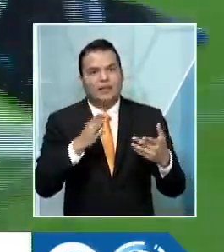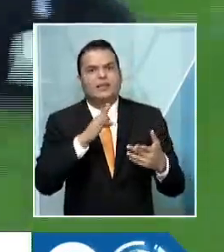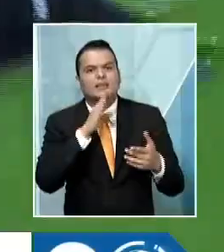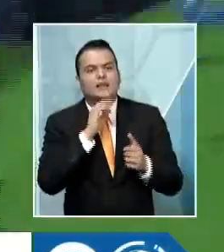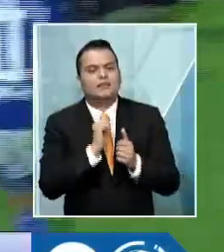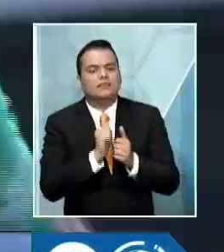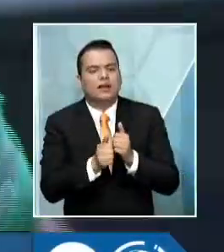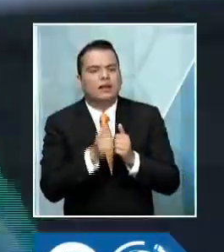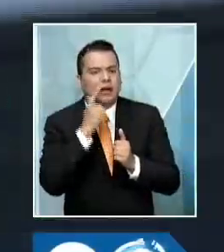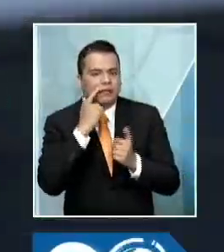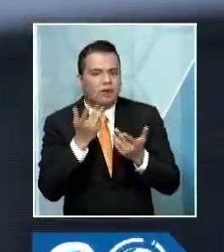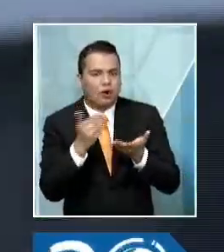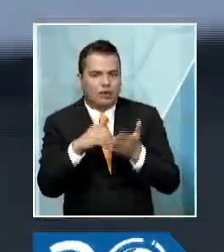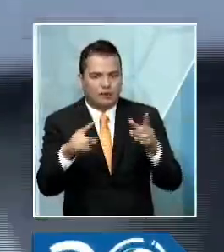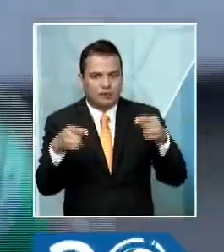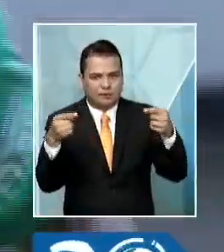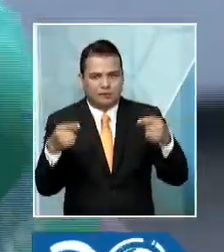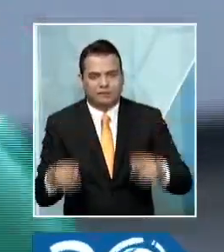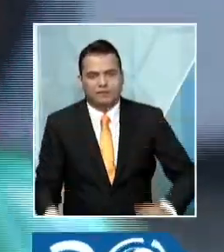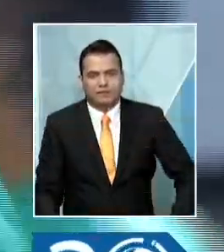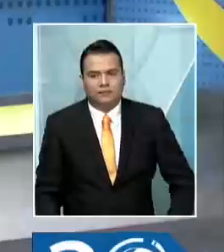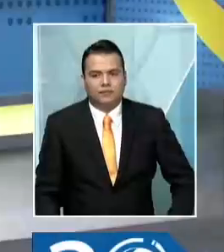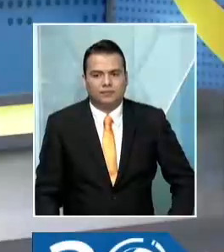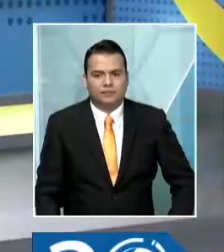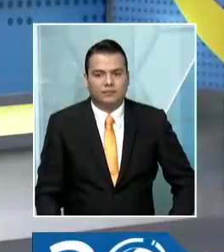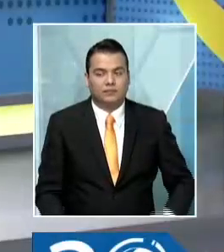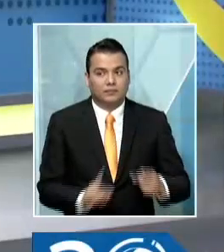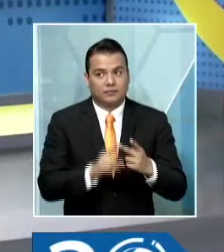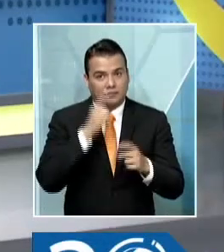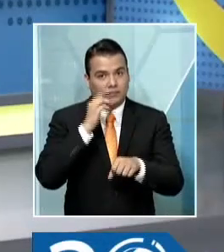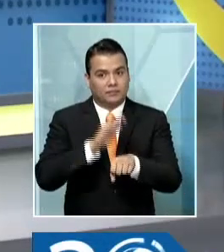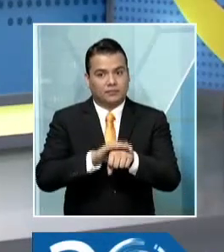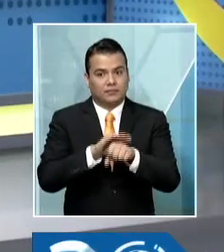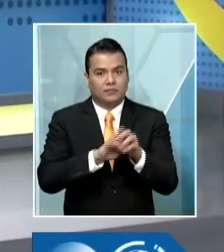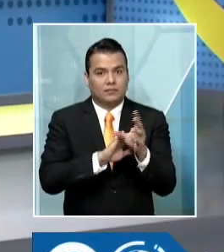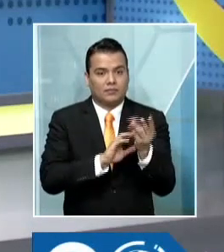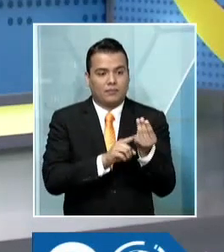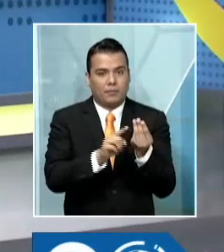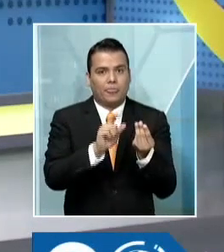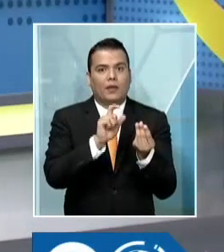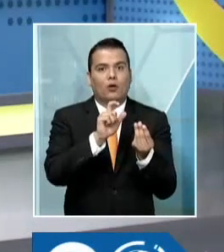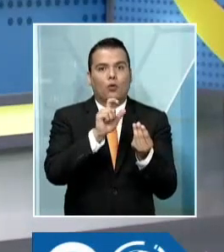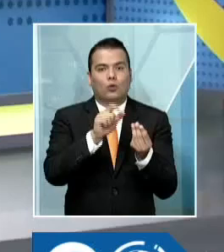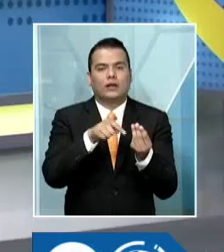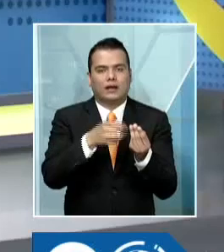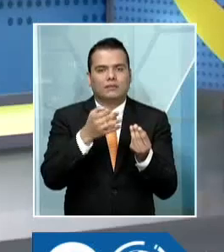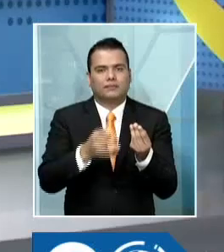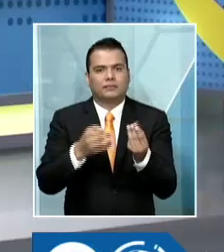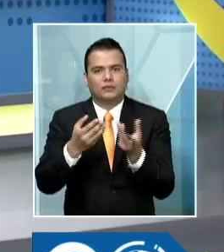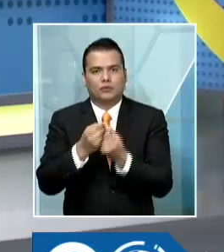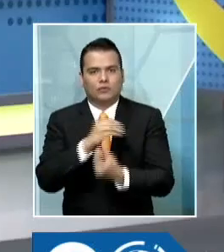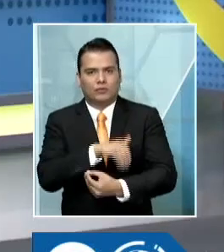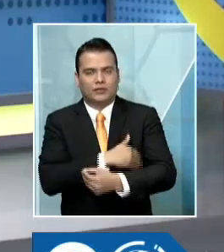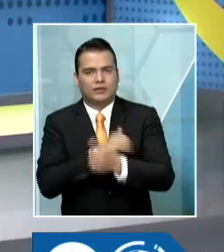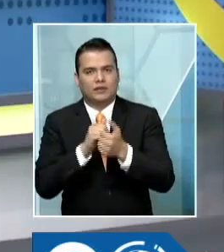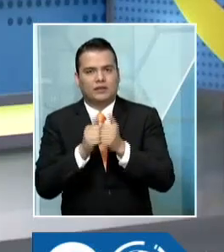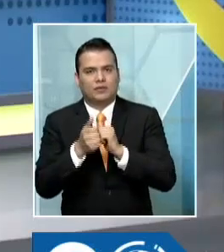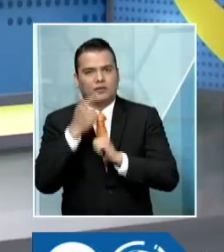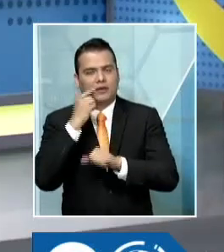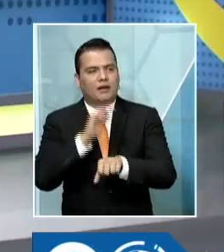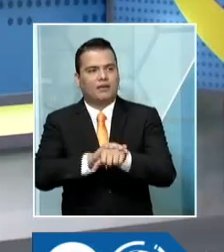de la segunda fase de la Copa Suramericana. Atención, que el Ministerio del Deporte le notificó al Cúcuta Deportivo que le quitó